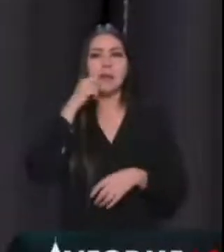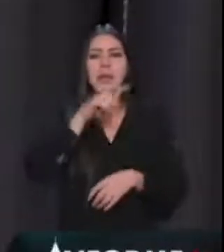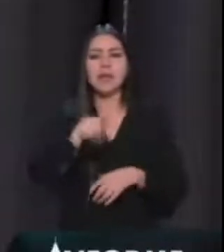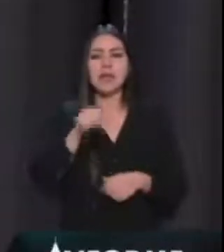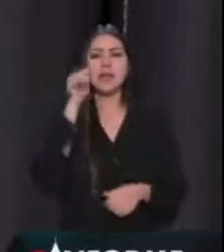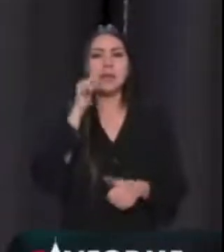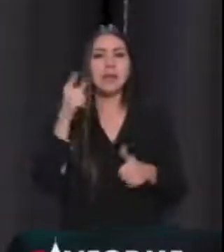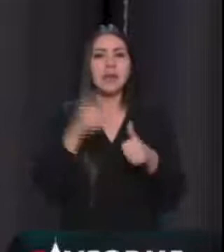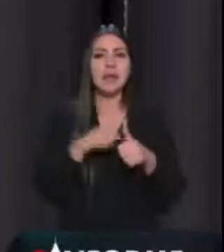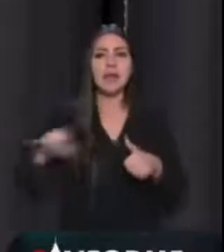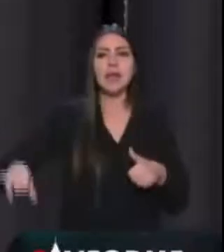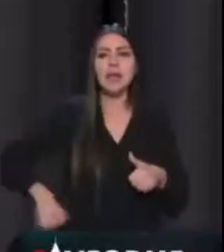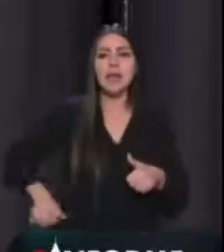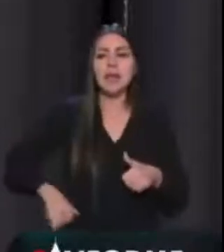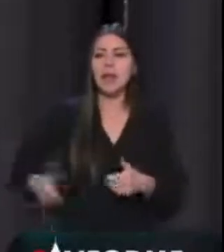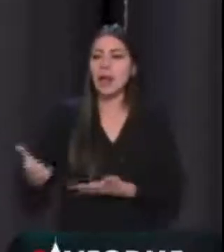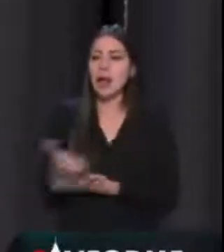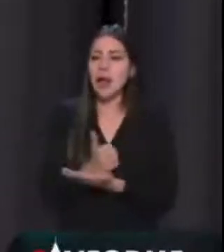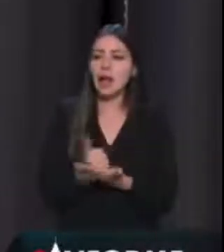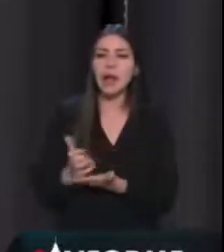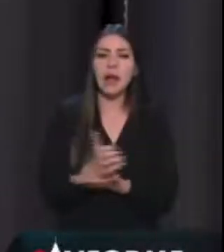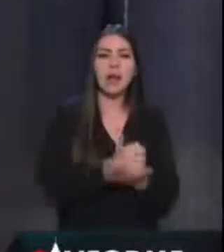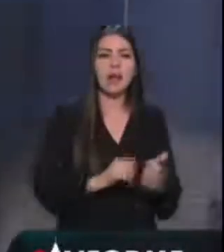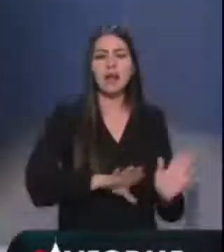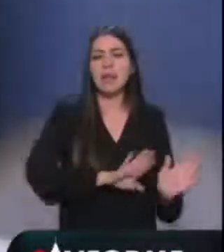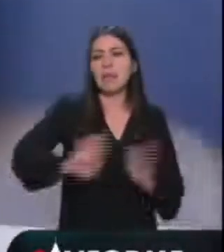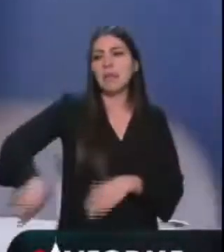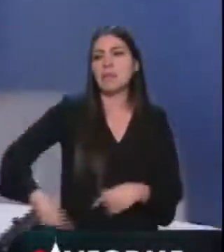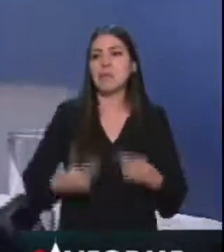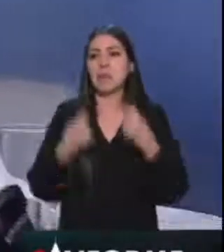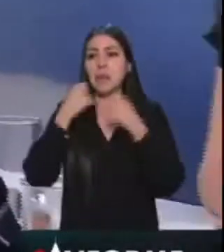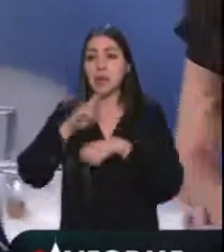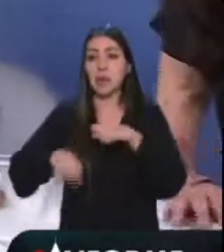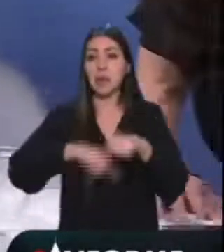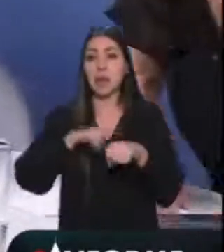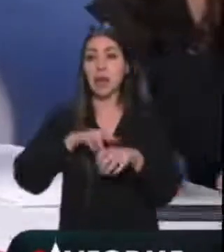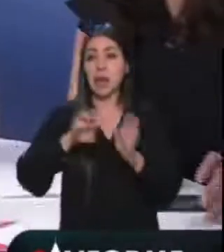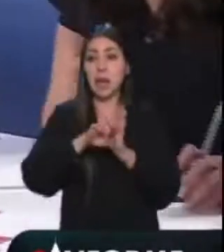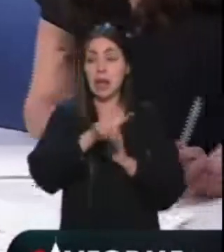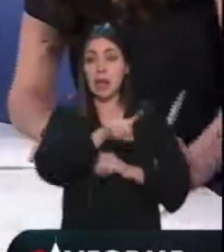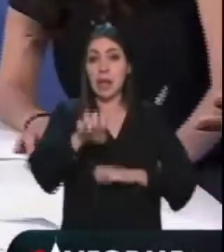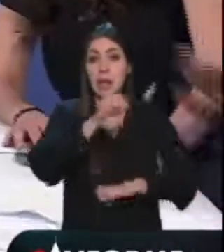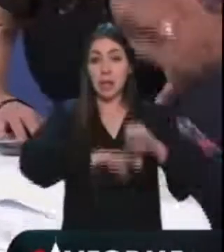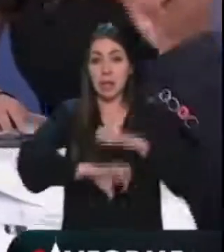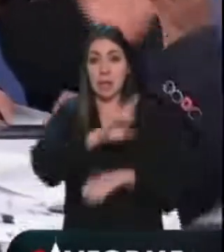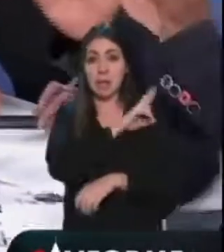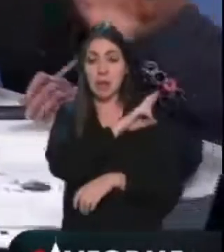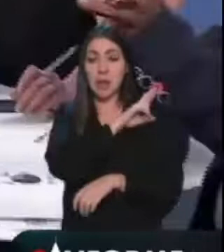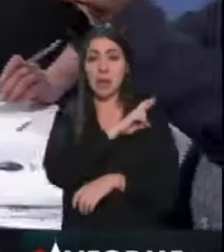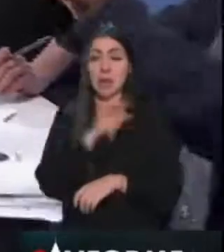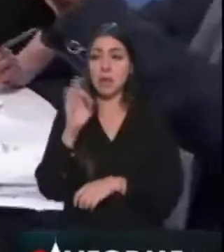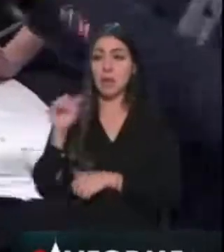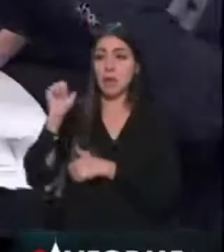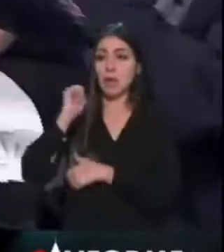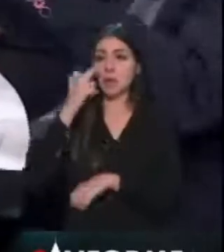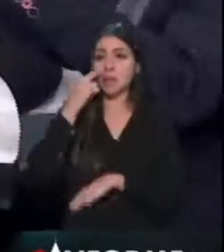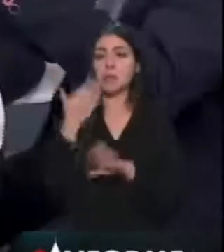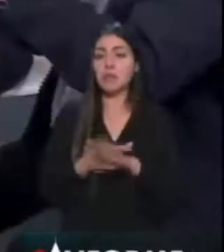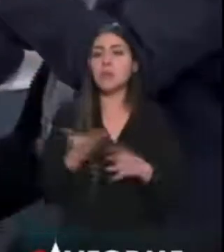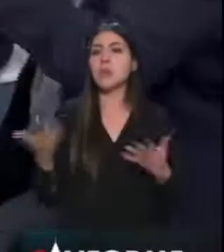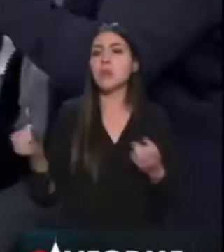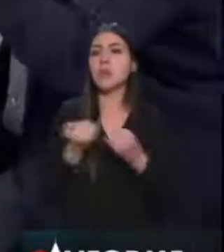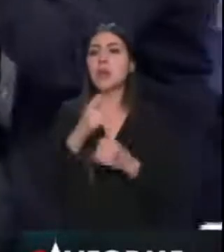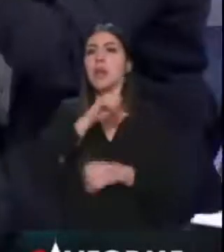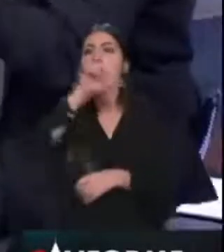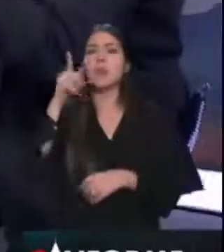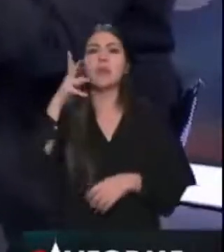ambiente. Ellos les interesan las ganancias. ¿Qué es lo que van a hacer si ellos controlan el mercado? Lo que está pasando en España, donde no tienes para hacerte de un lado para